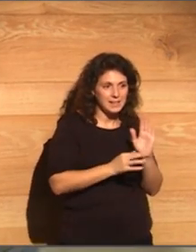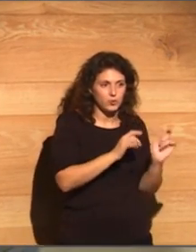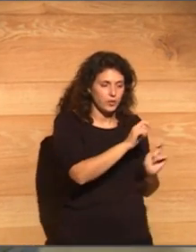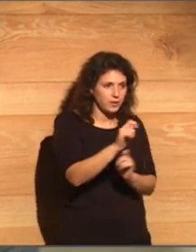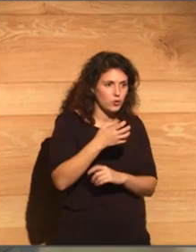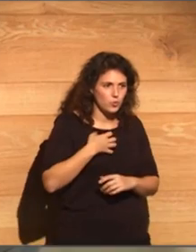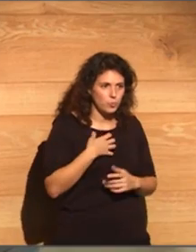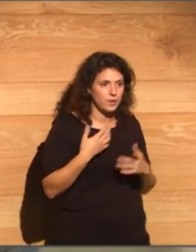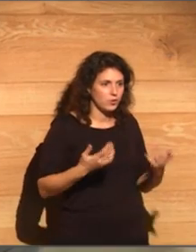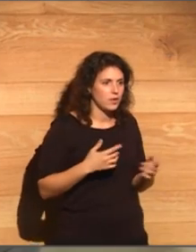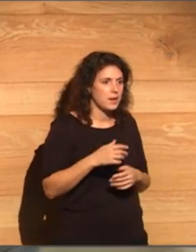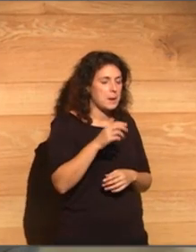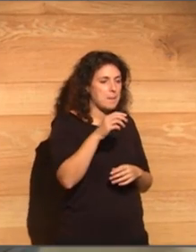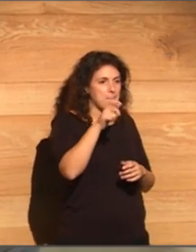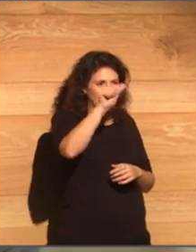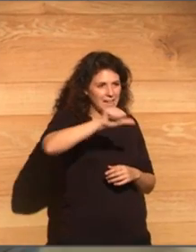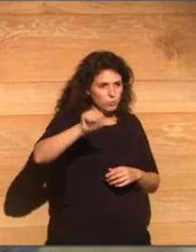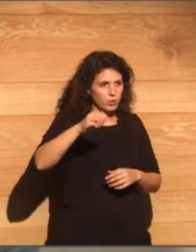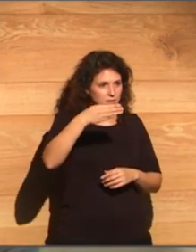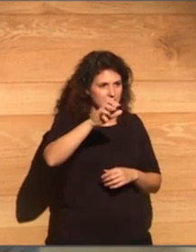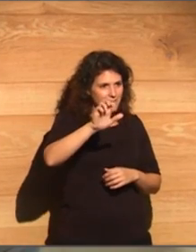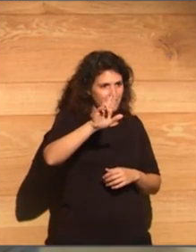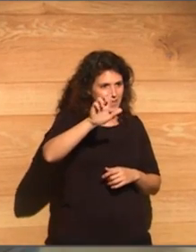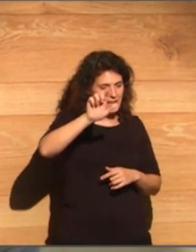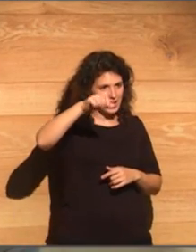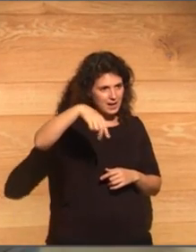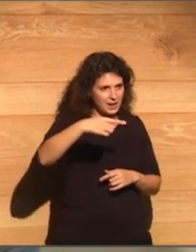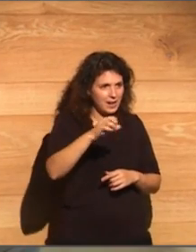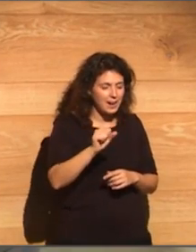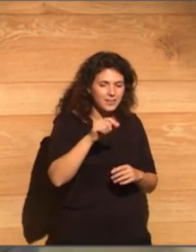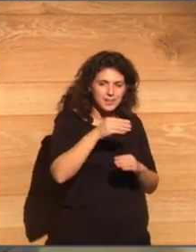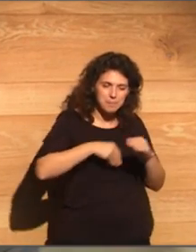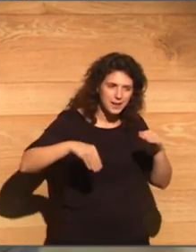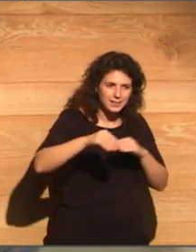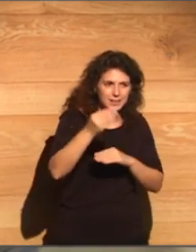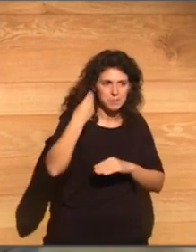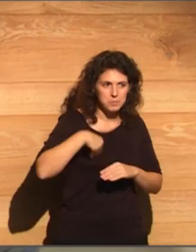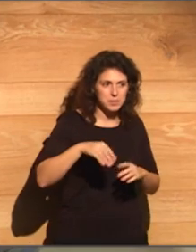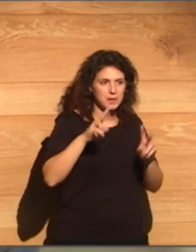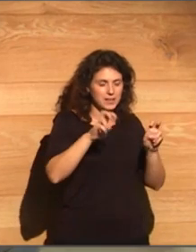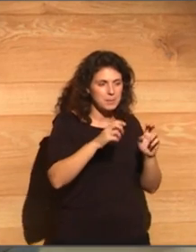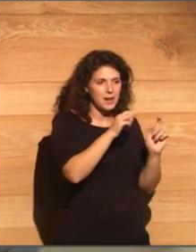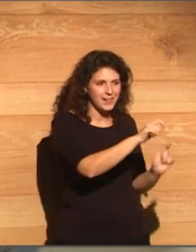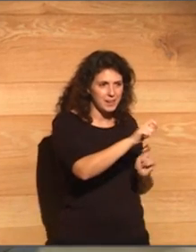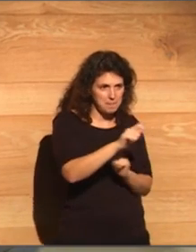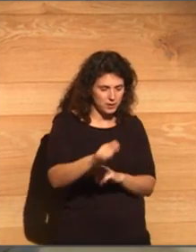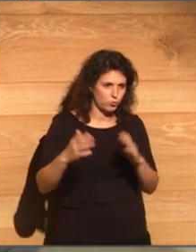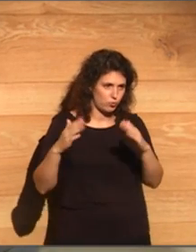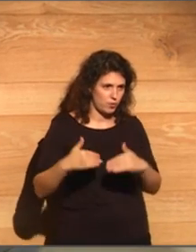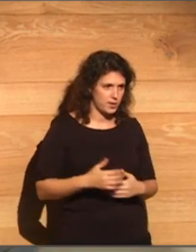En las películas que nos quedan de Berlanga se va notando eso de que ya no tiene esa empatía con el reparto, ¿no?